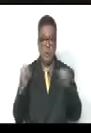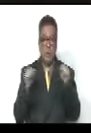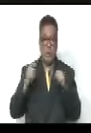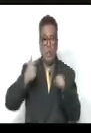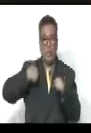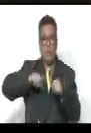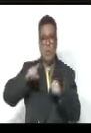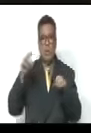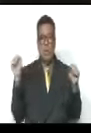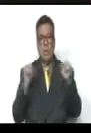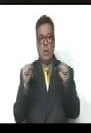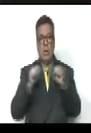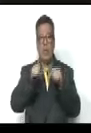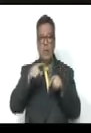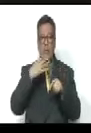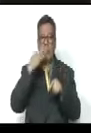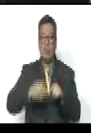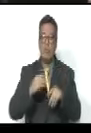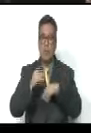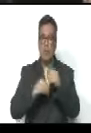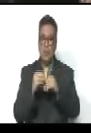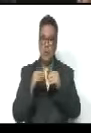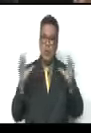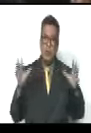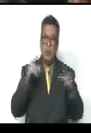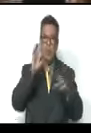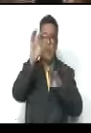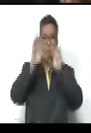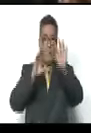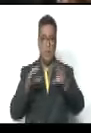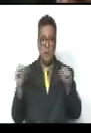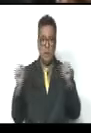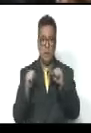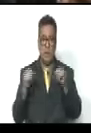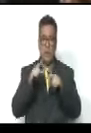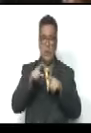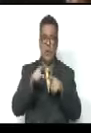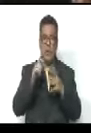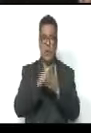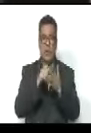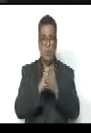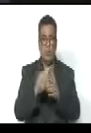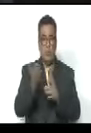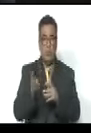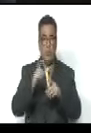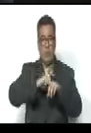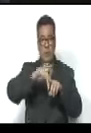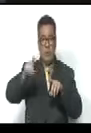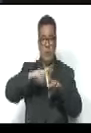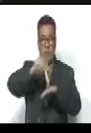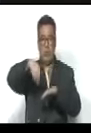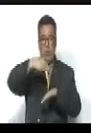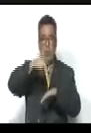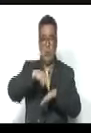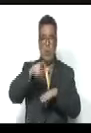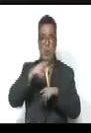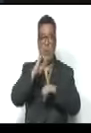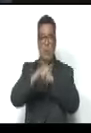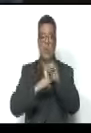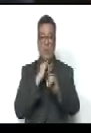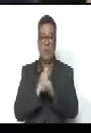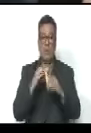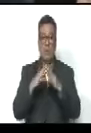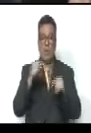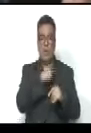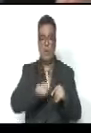tiene Mérida, porque ese, vale la pena resolver eso en los países andinos, porque son puntales del turismo nacional e internacional. Es